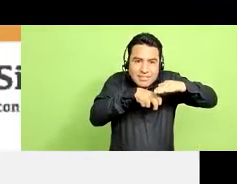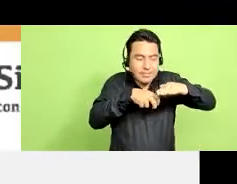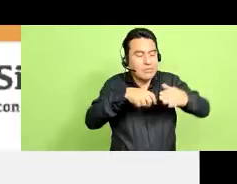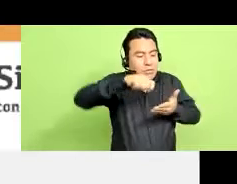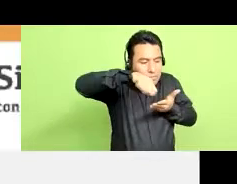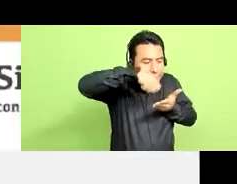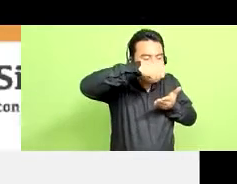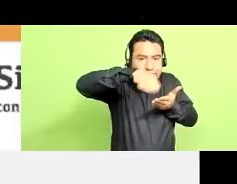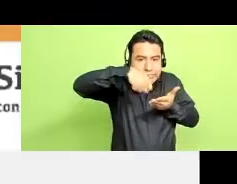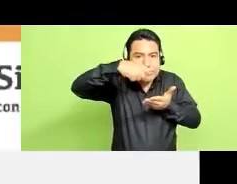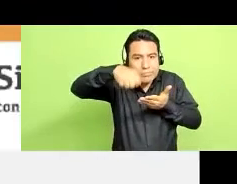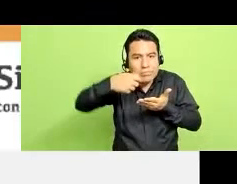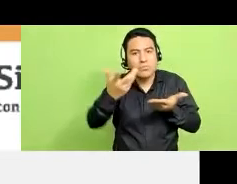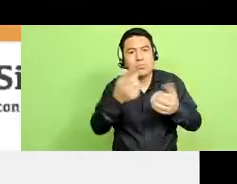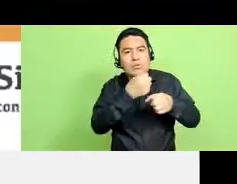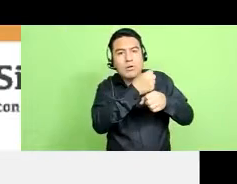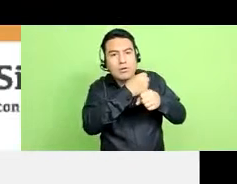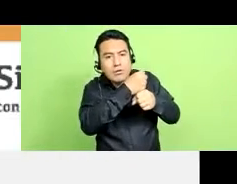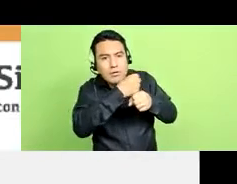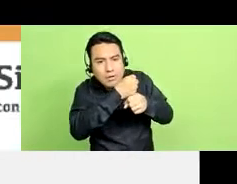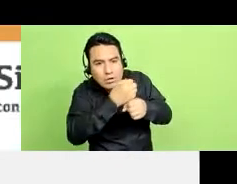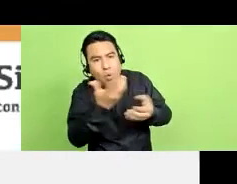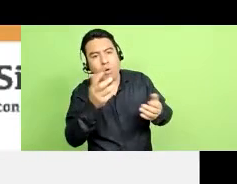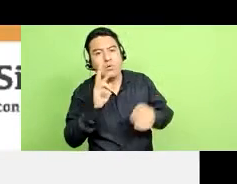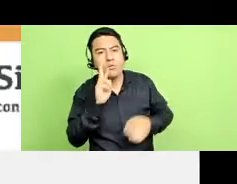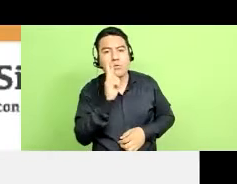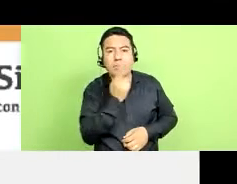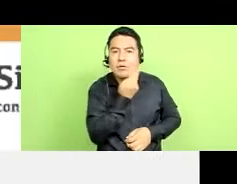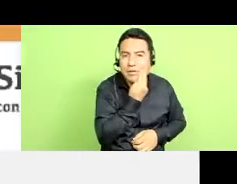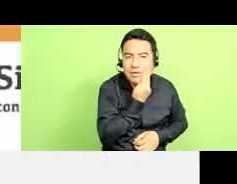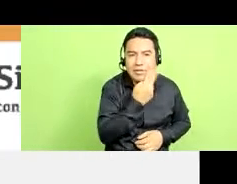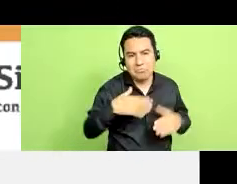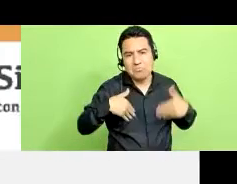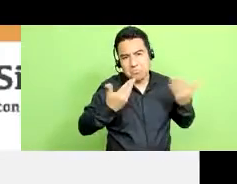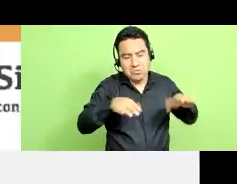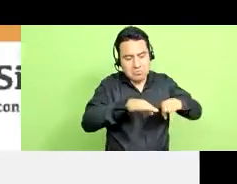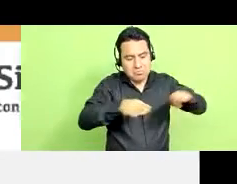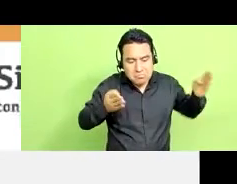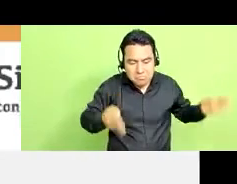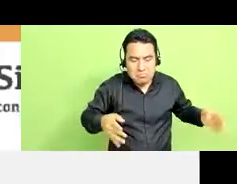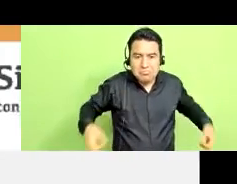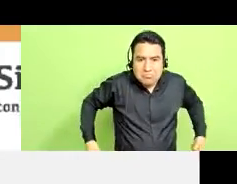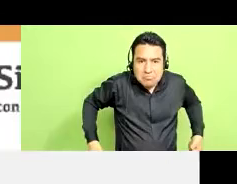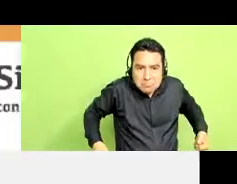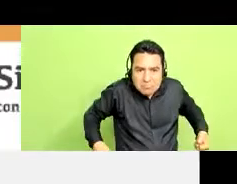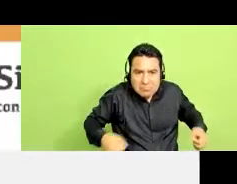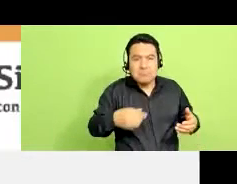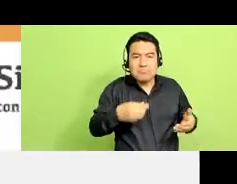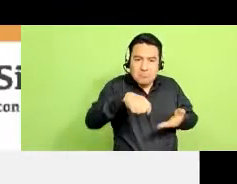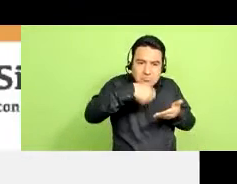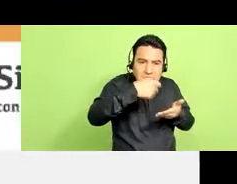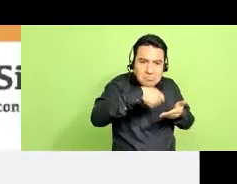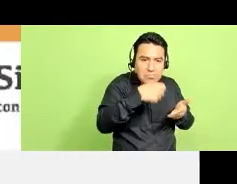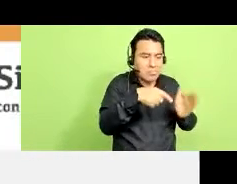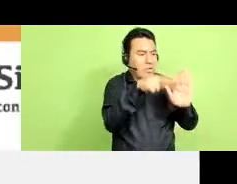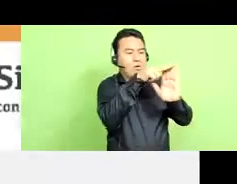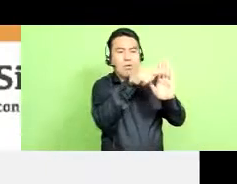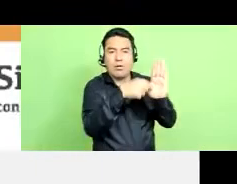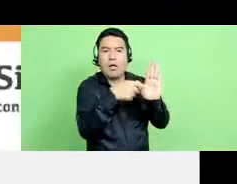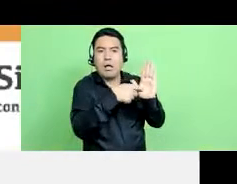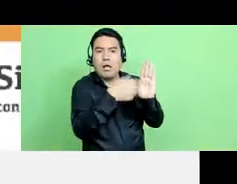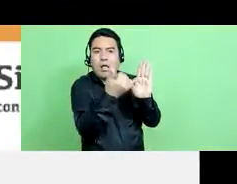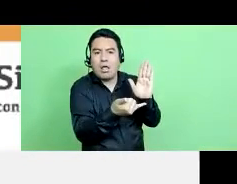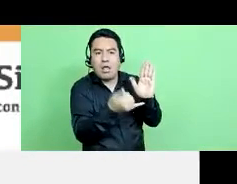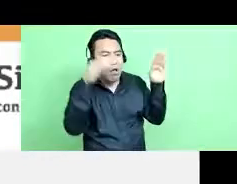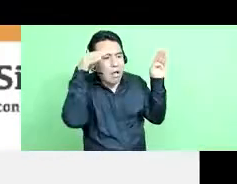antes coqueterías cómodos para esta propuesta de norma se está ampliando y nos limita necesariamente sea